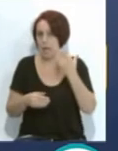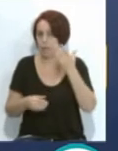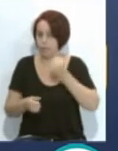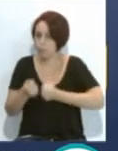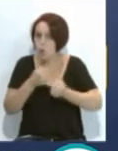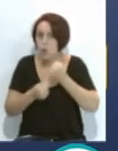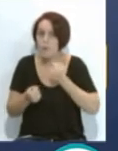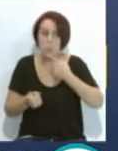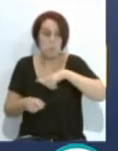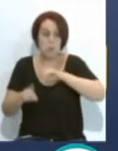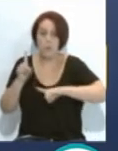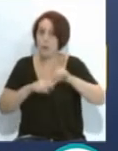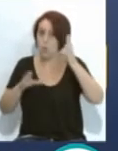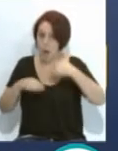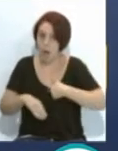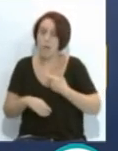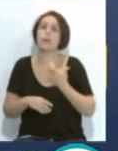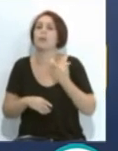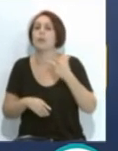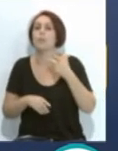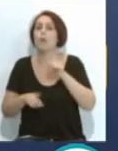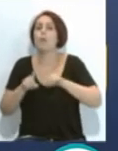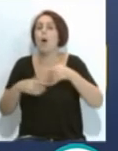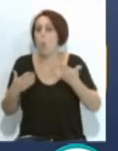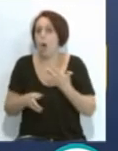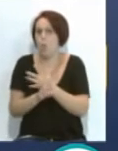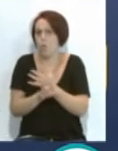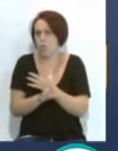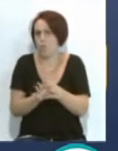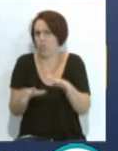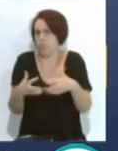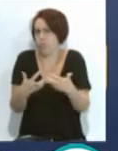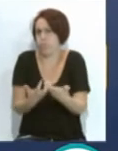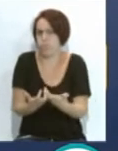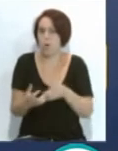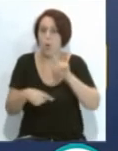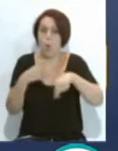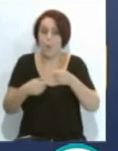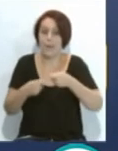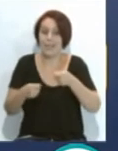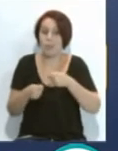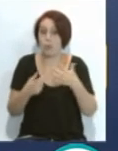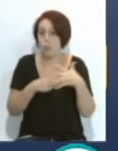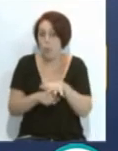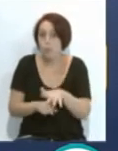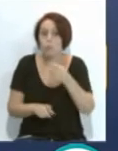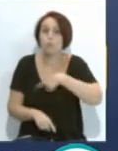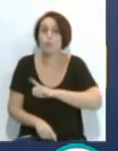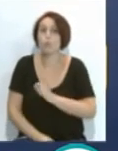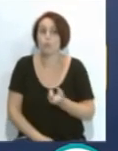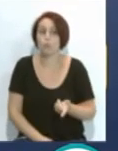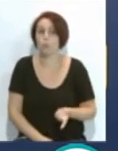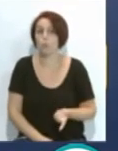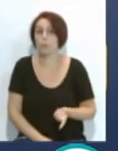límite salarial, hemos tenido problemas de exceso de jugadores y después las circunstancias del mercado, no somos los